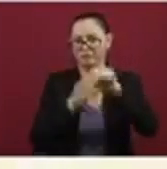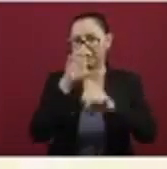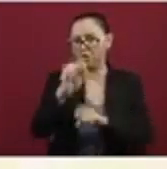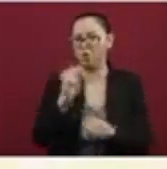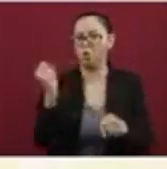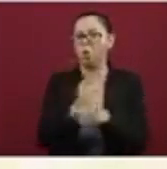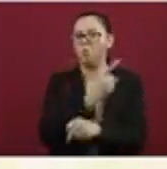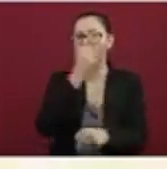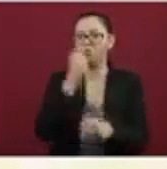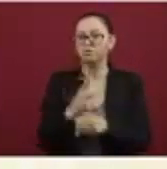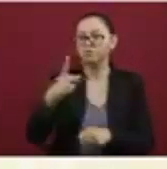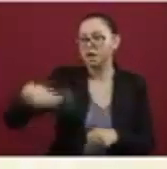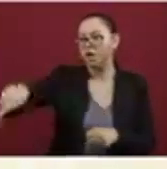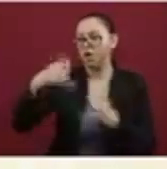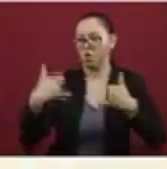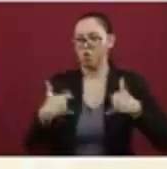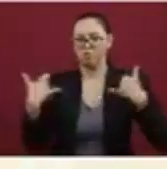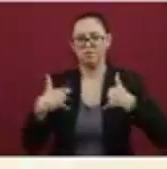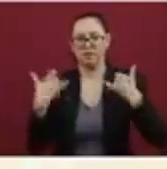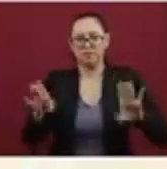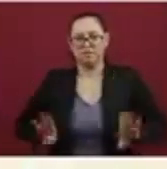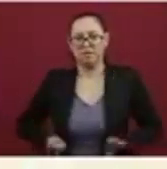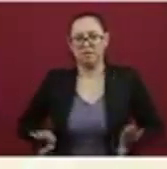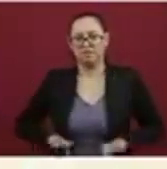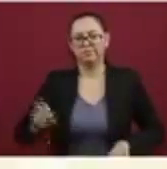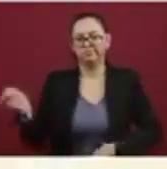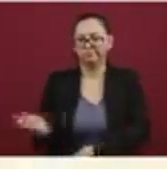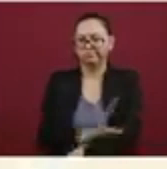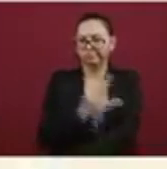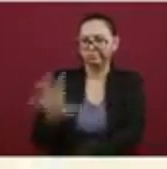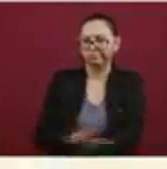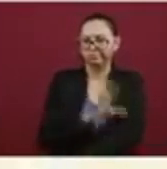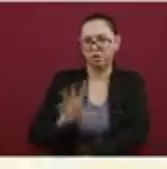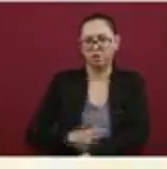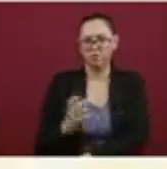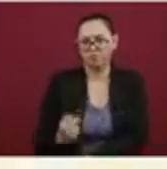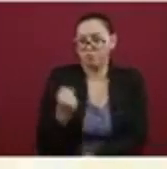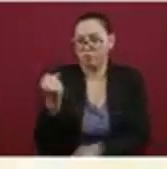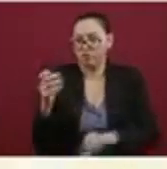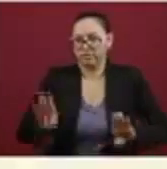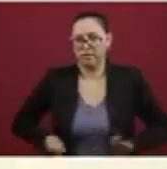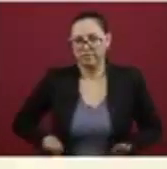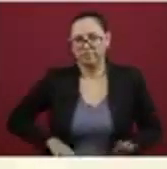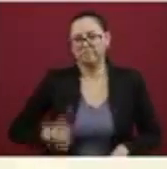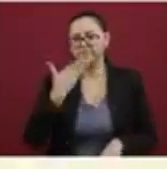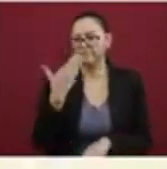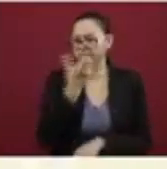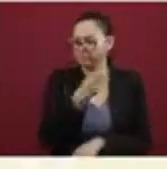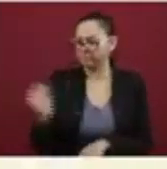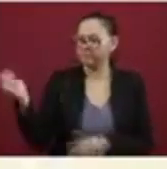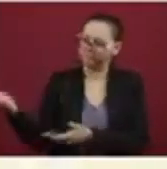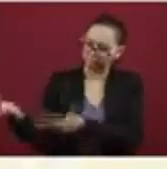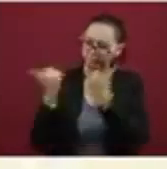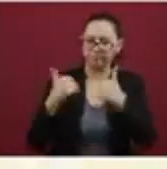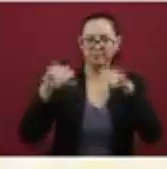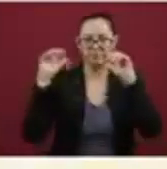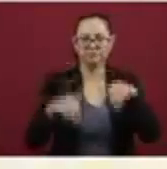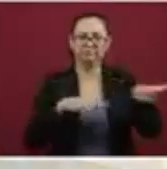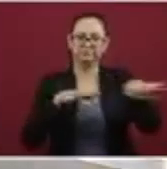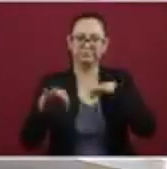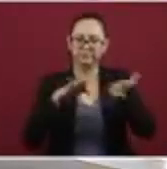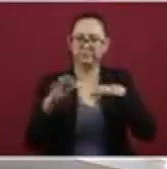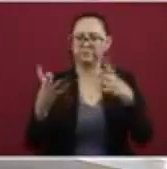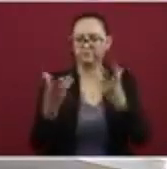esta energía de todos estos jóvenes que están alrededor del país y que hoy ya se encuentran en actividades